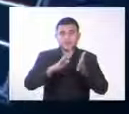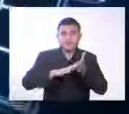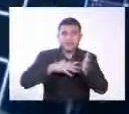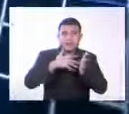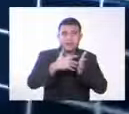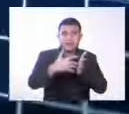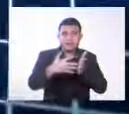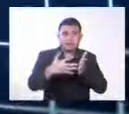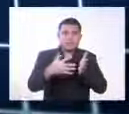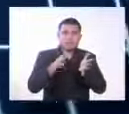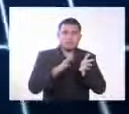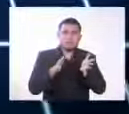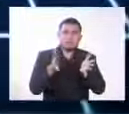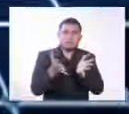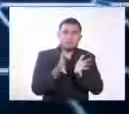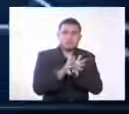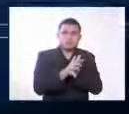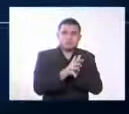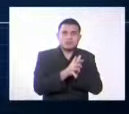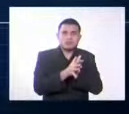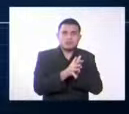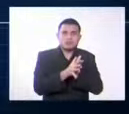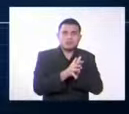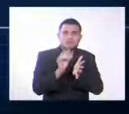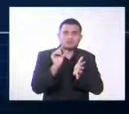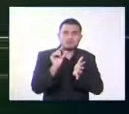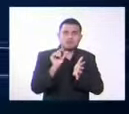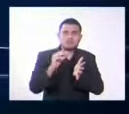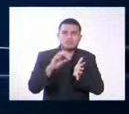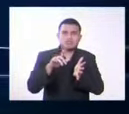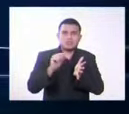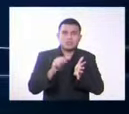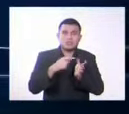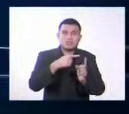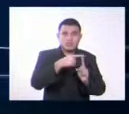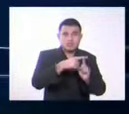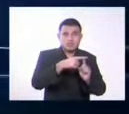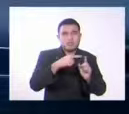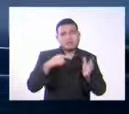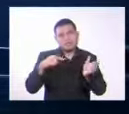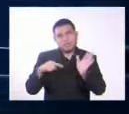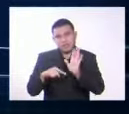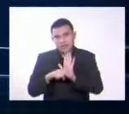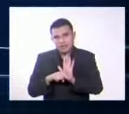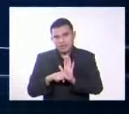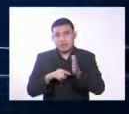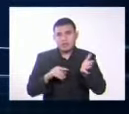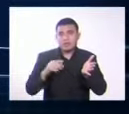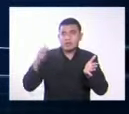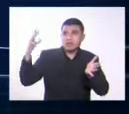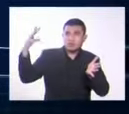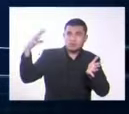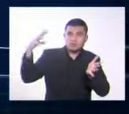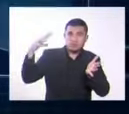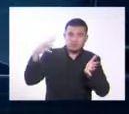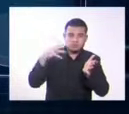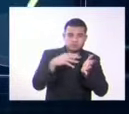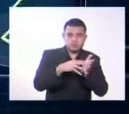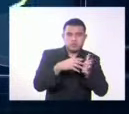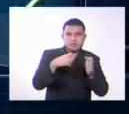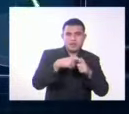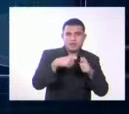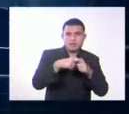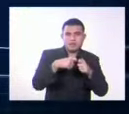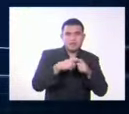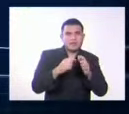es como un sándwich con dos capas gruesas de silicio, una positiva y una negativa, que permiten crear un campo eléctrico como en una